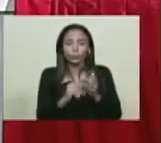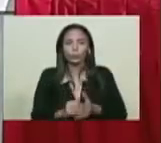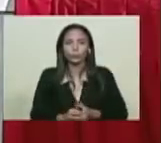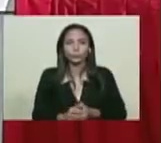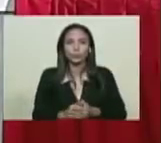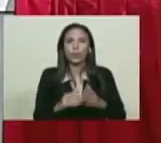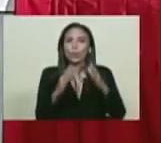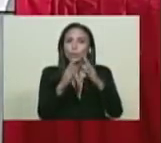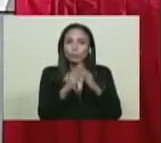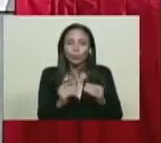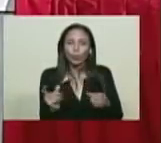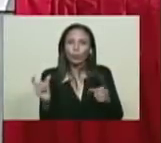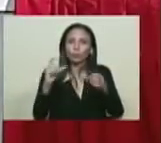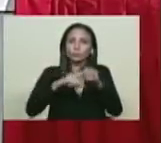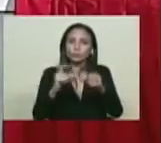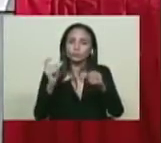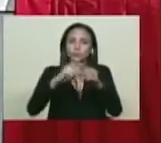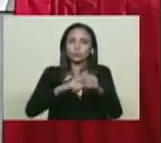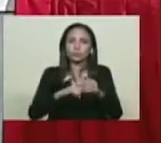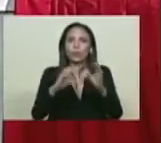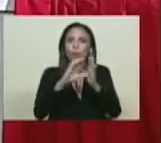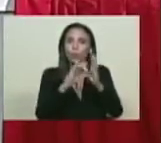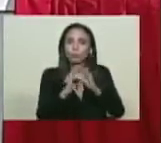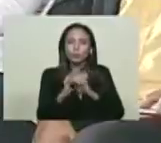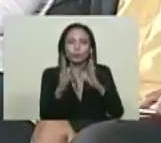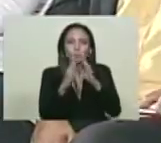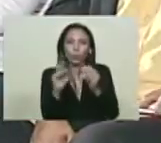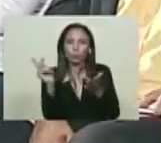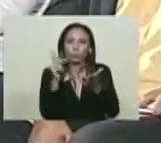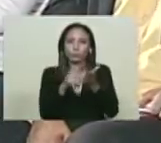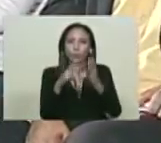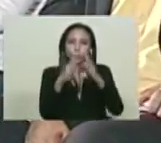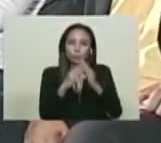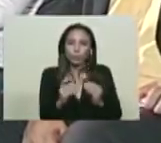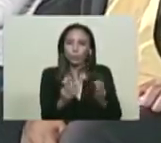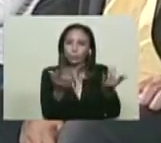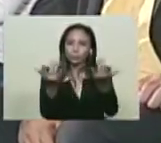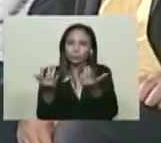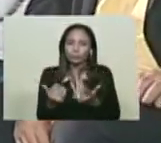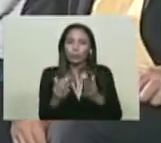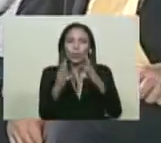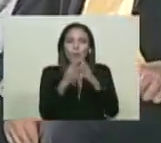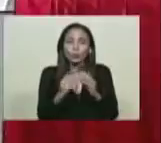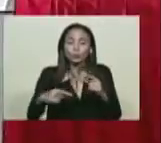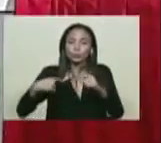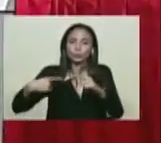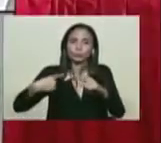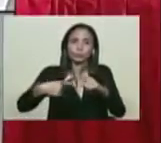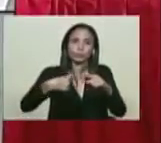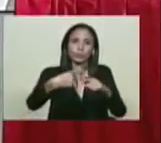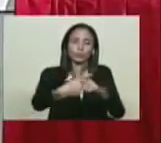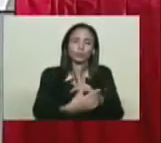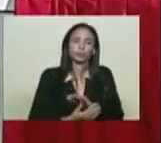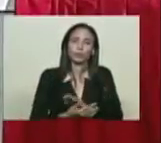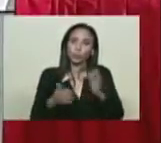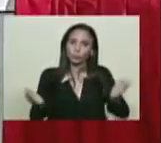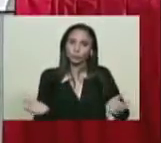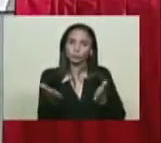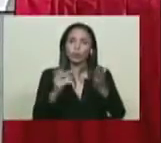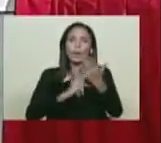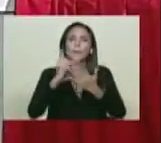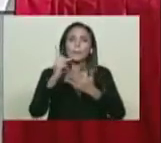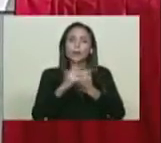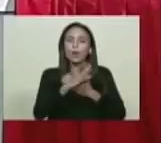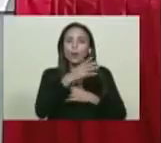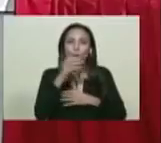Orlando, Iris, compañeros constituyentes presentes. Todos los días, impulsando el Plan Chamba